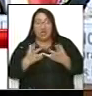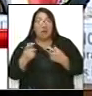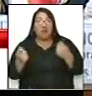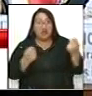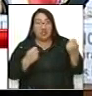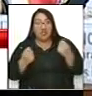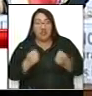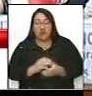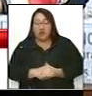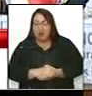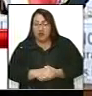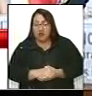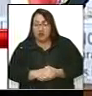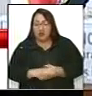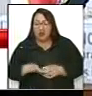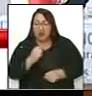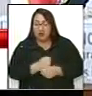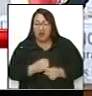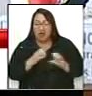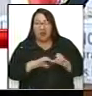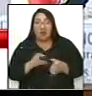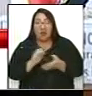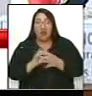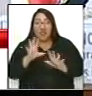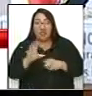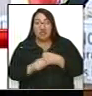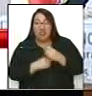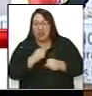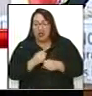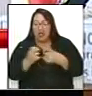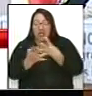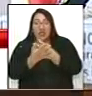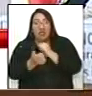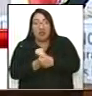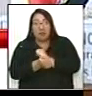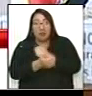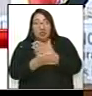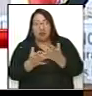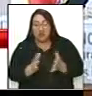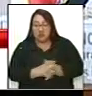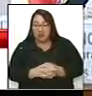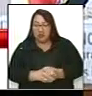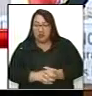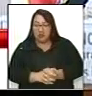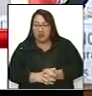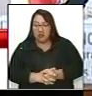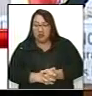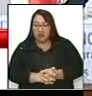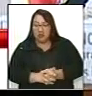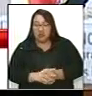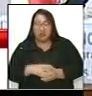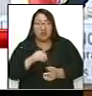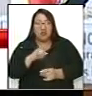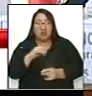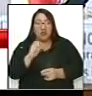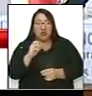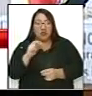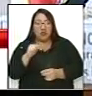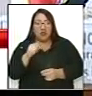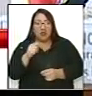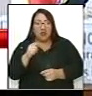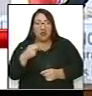empresario, viene realizando actividades por más de 10 años en cárceles; y Paul Jonathan